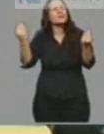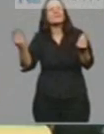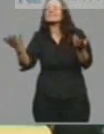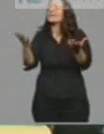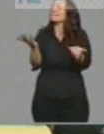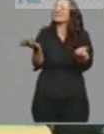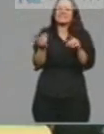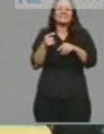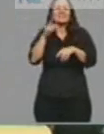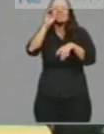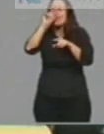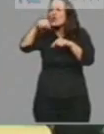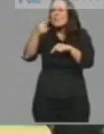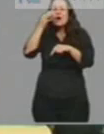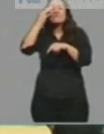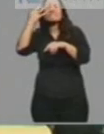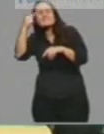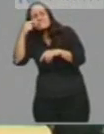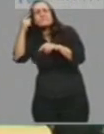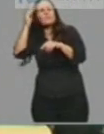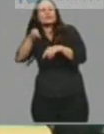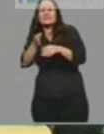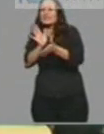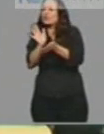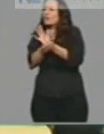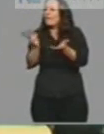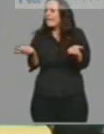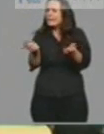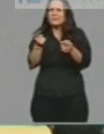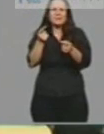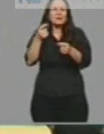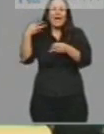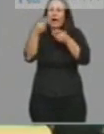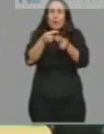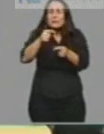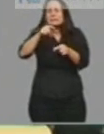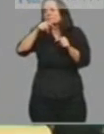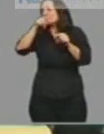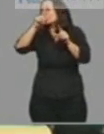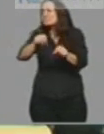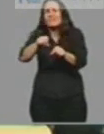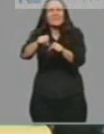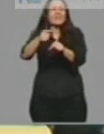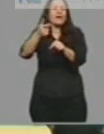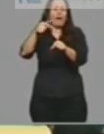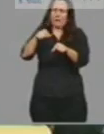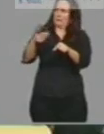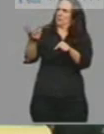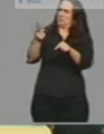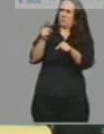que un 0,45% que adquirió bonos a tan bajo precio pueda poner en